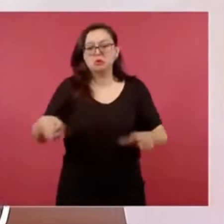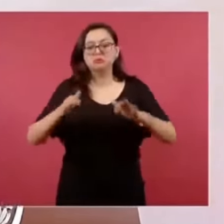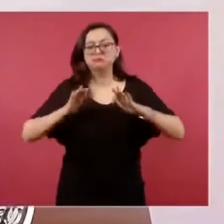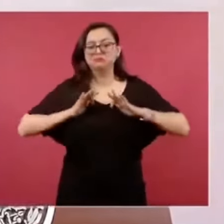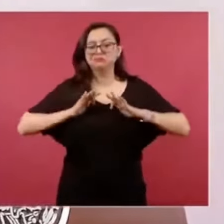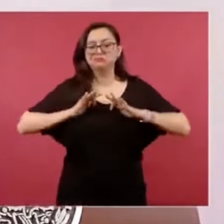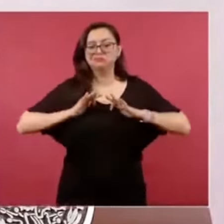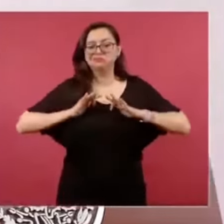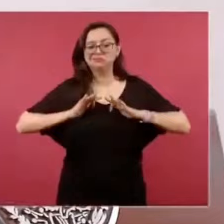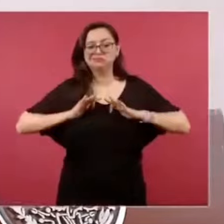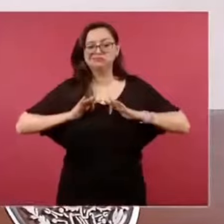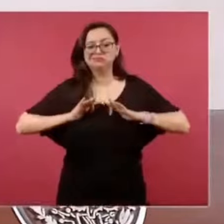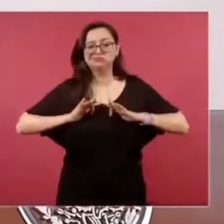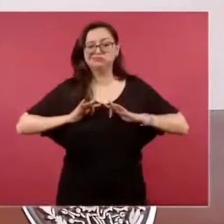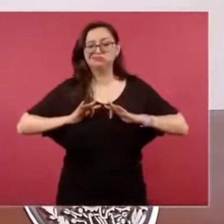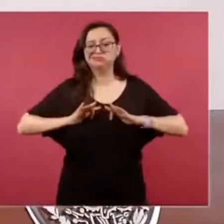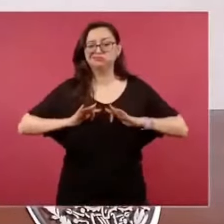Y